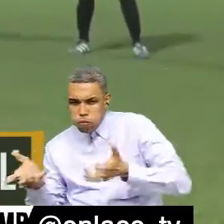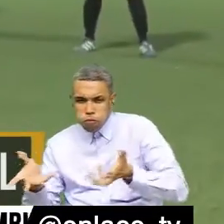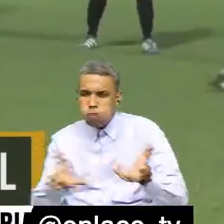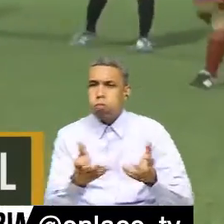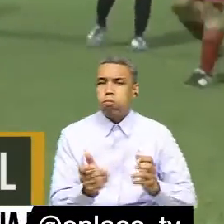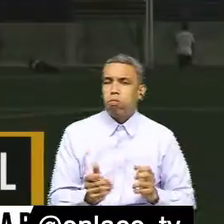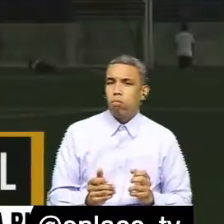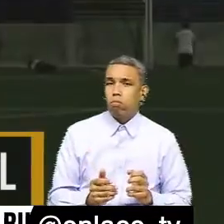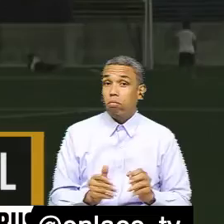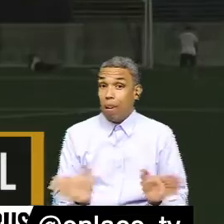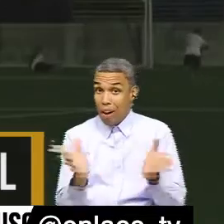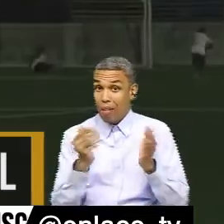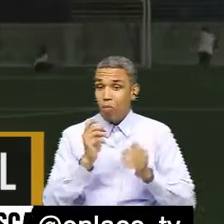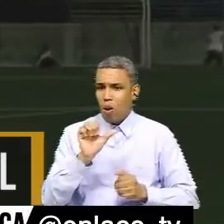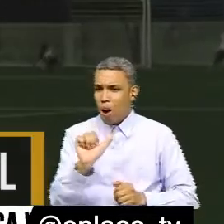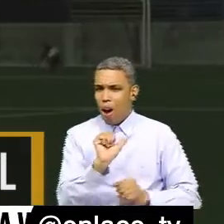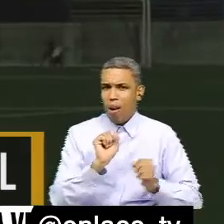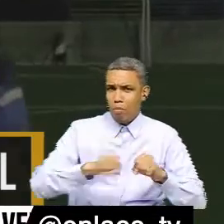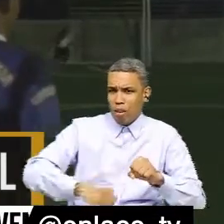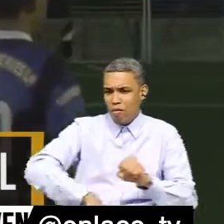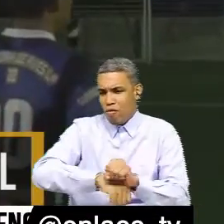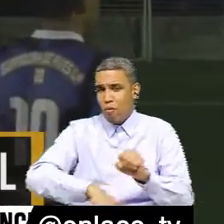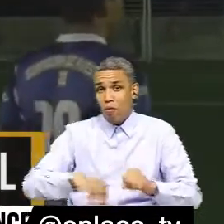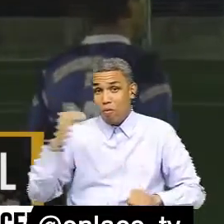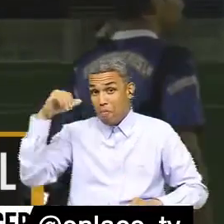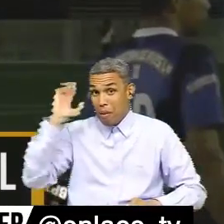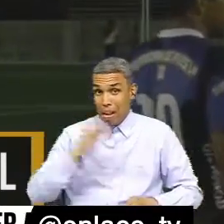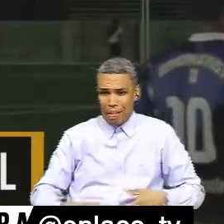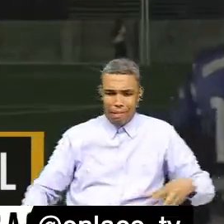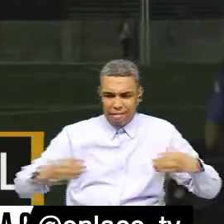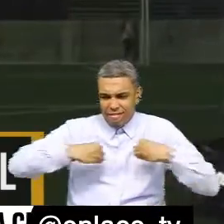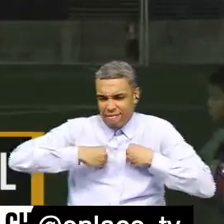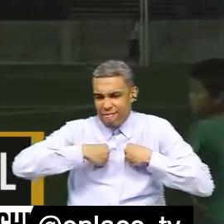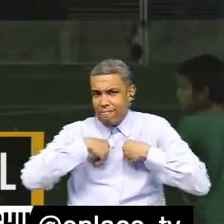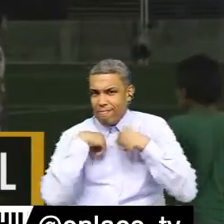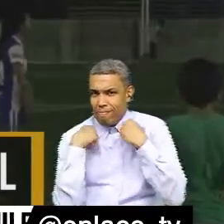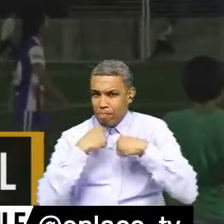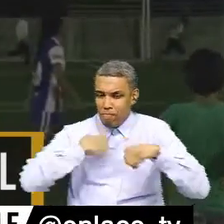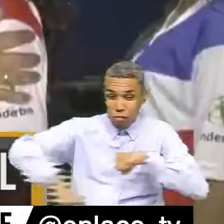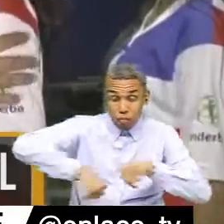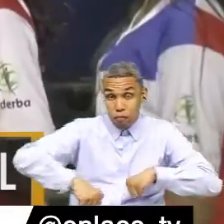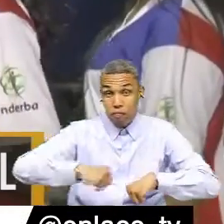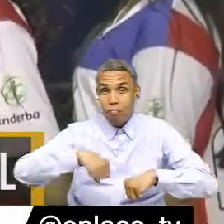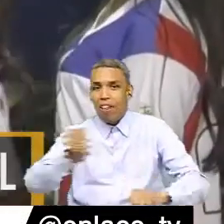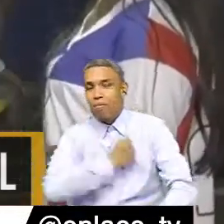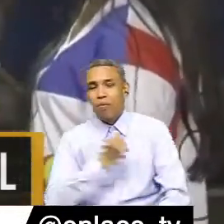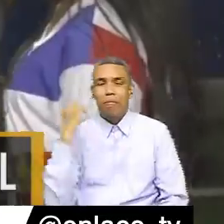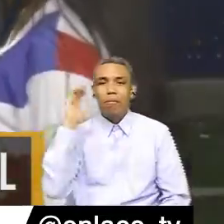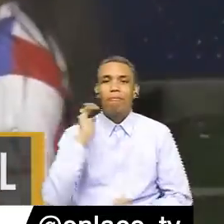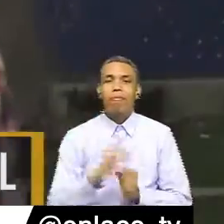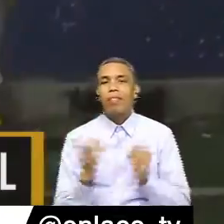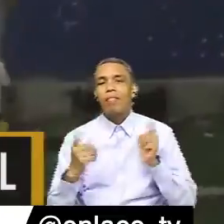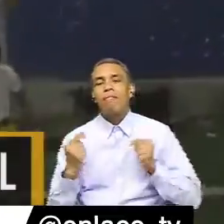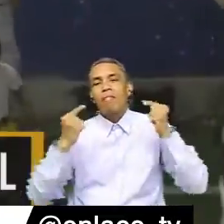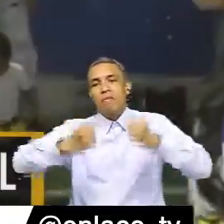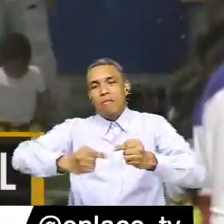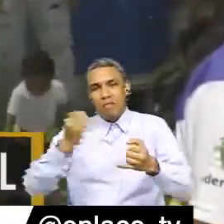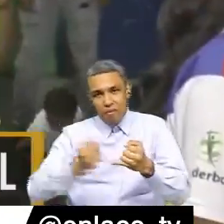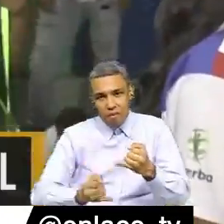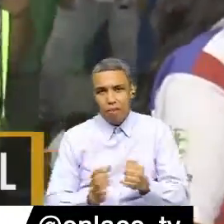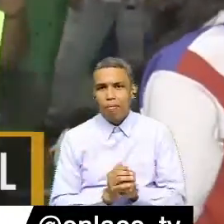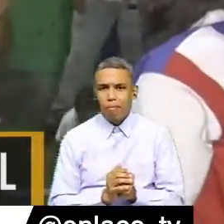hagan deporte en especial que practiquen en lugo que al final es el deporte que que no quema mueve más de que nos enloquece a todos la final de este torneo en el que participaron